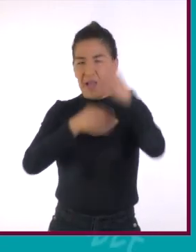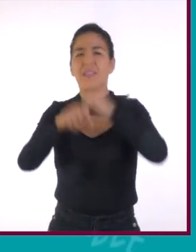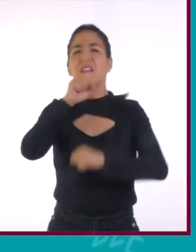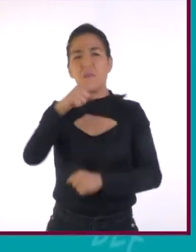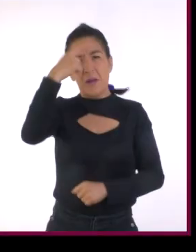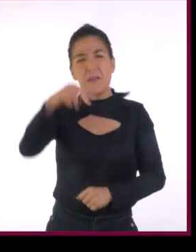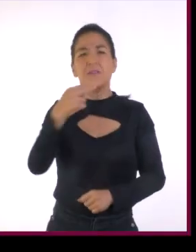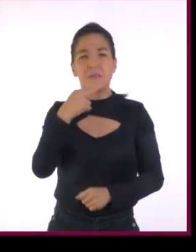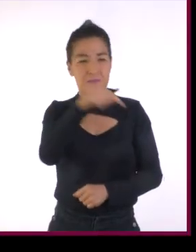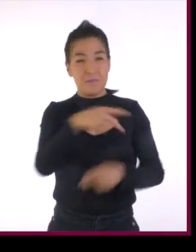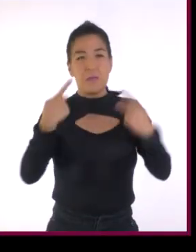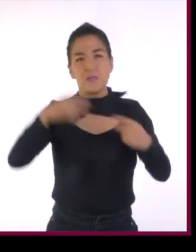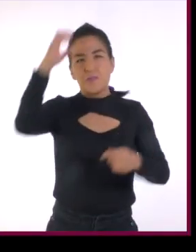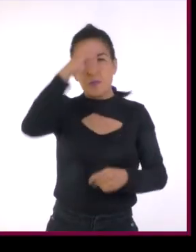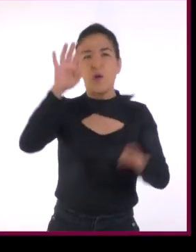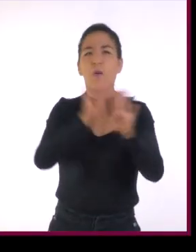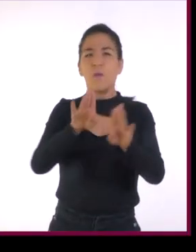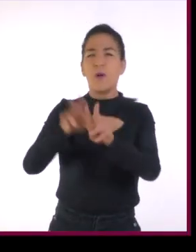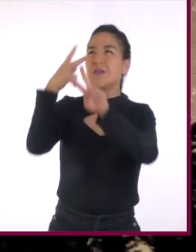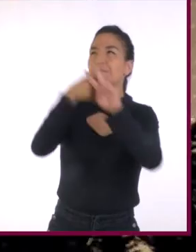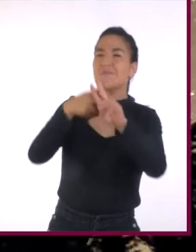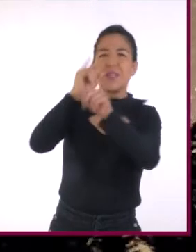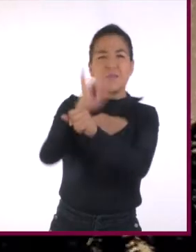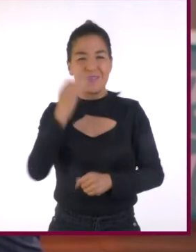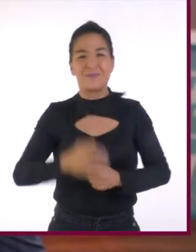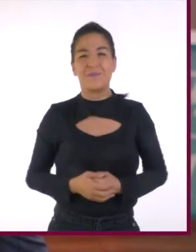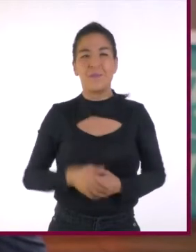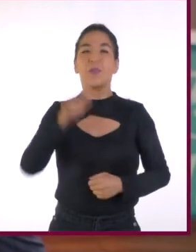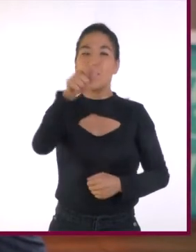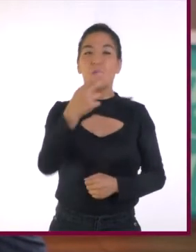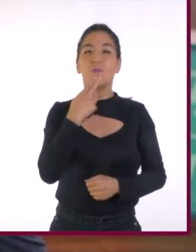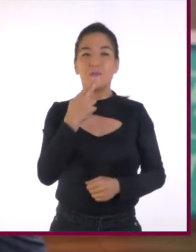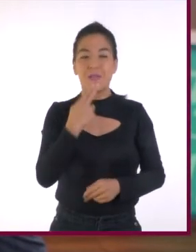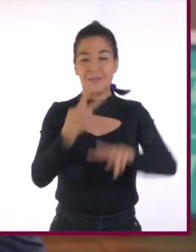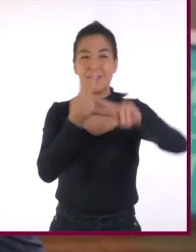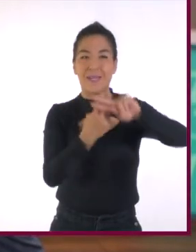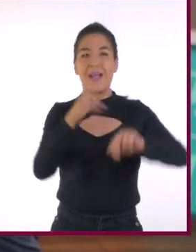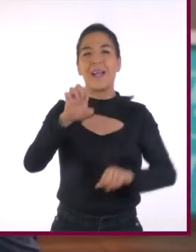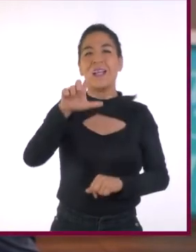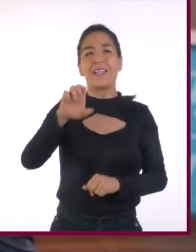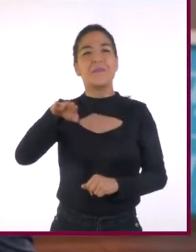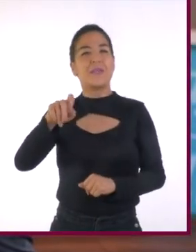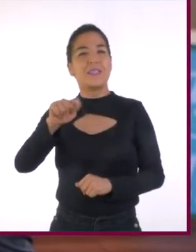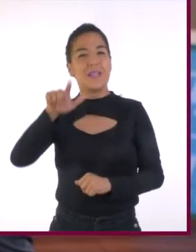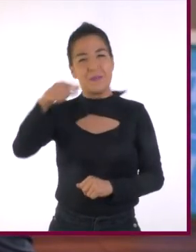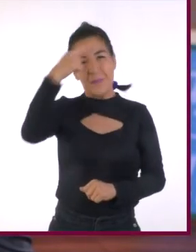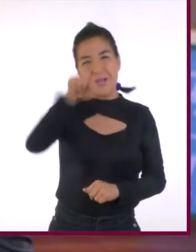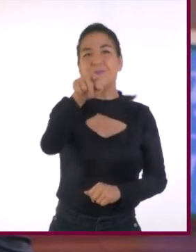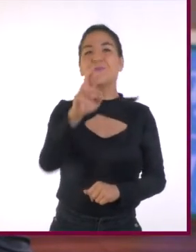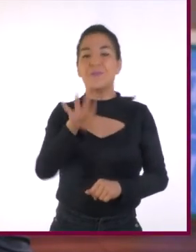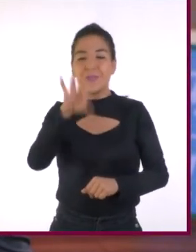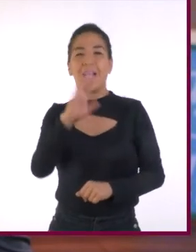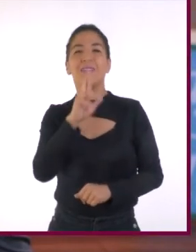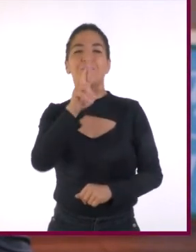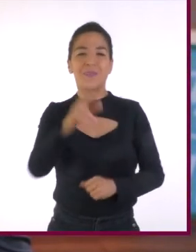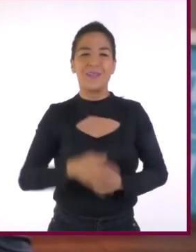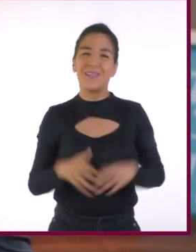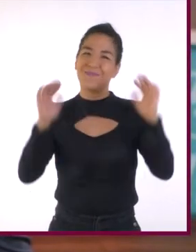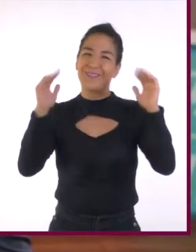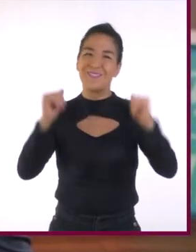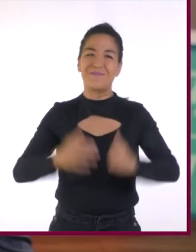centro de gravedad? Sí, y como te digo, a veces el centro de masa y el centro de gravedad coinciden. Mira, mejor vamos a ver la siguiente